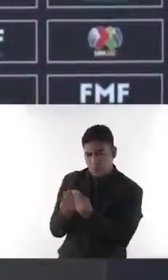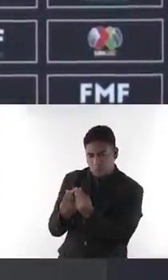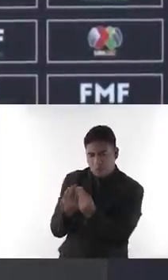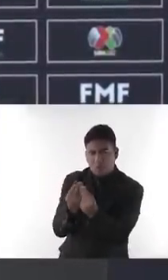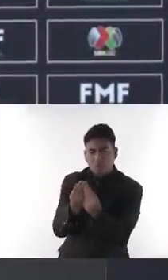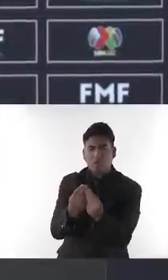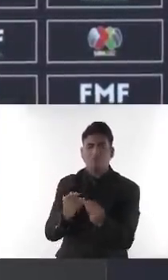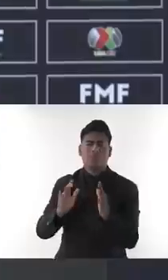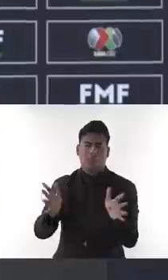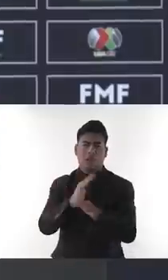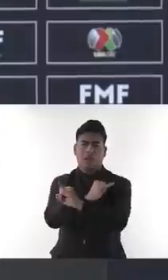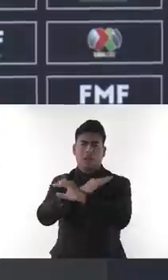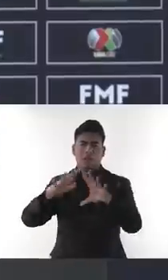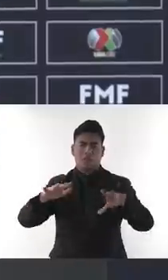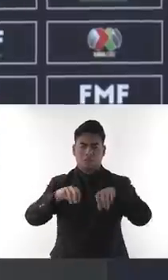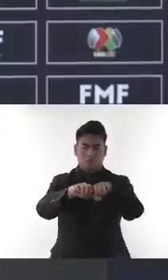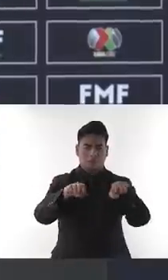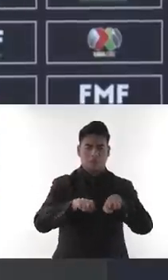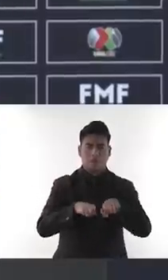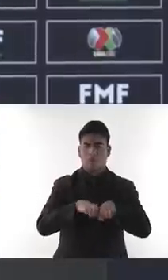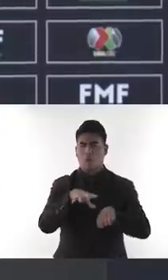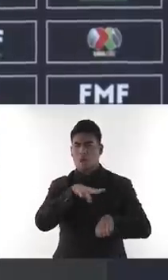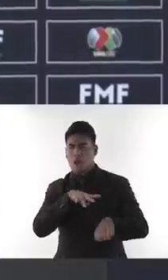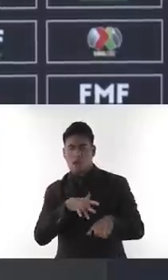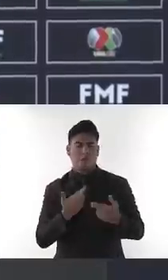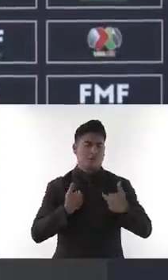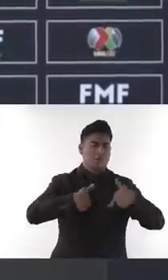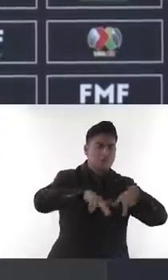que presentaron los clubes en materia de certificación.